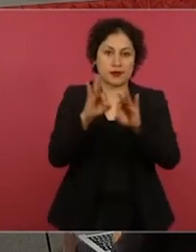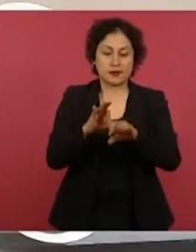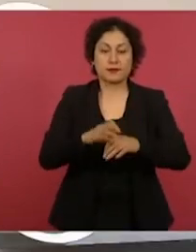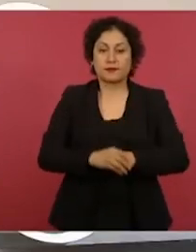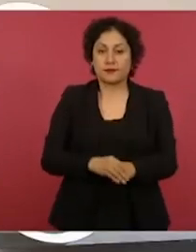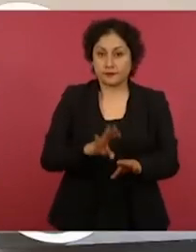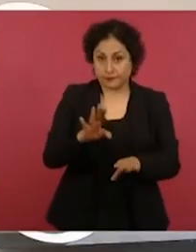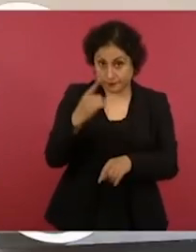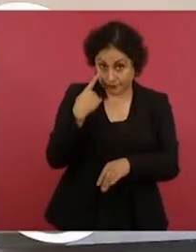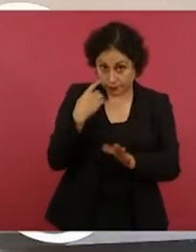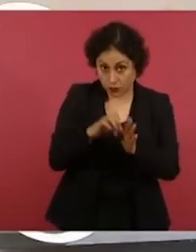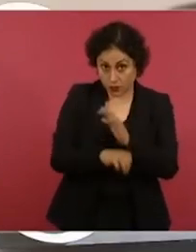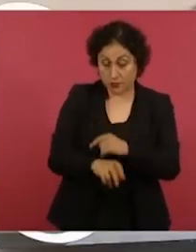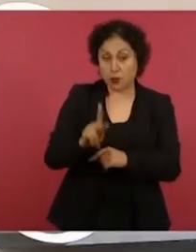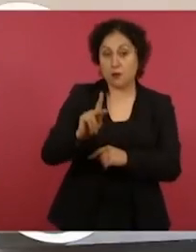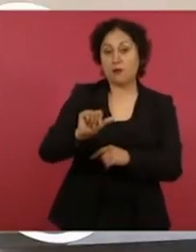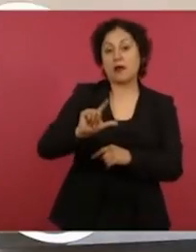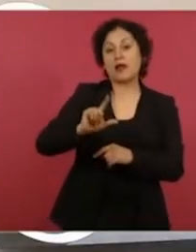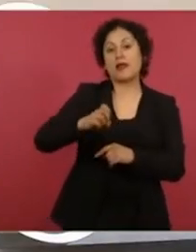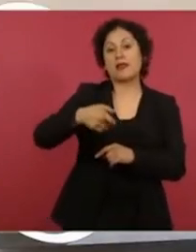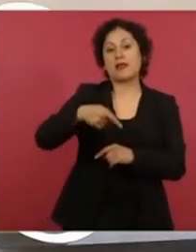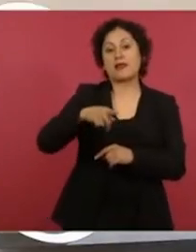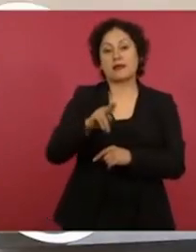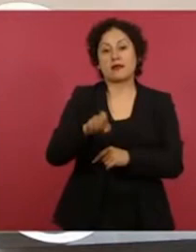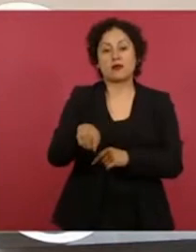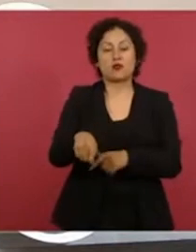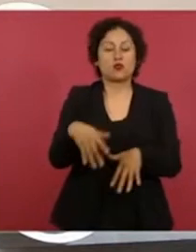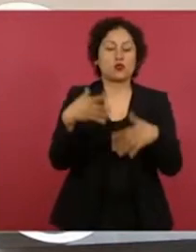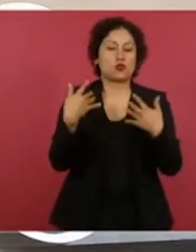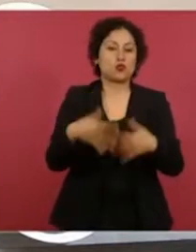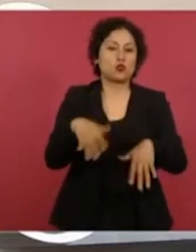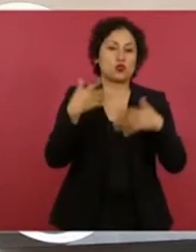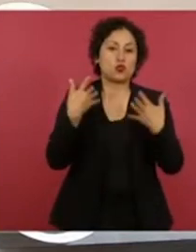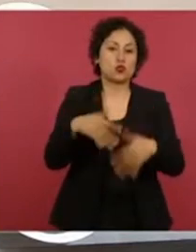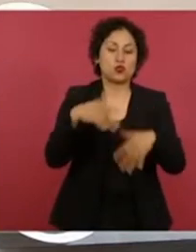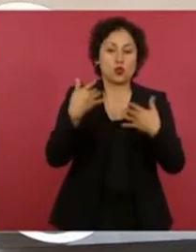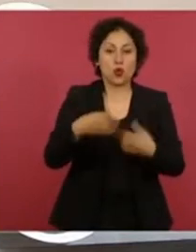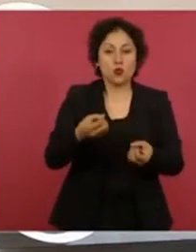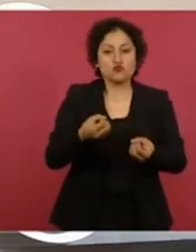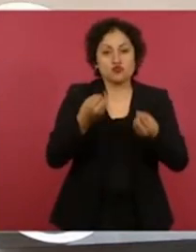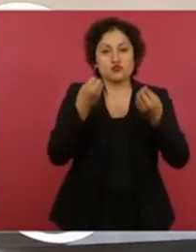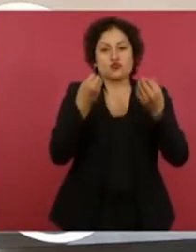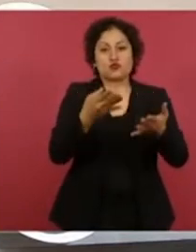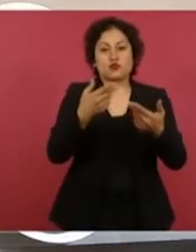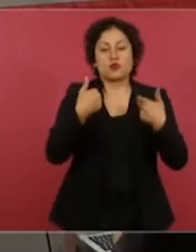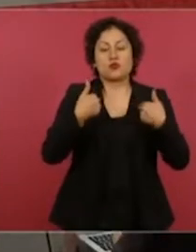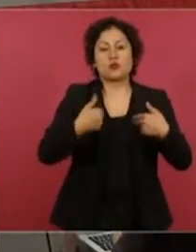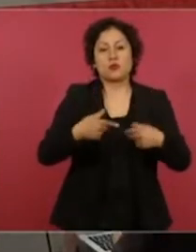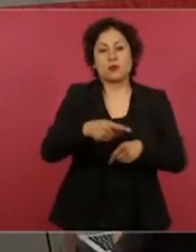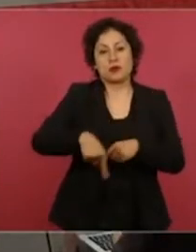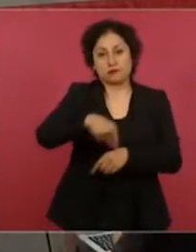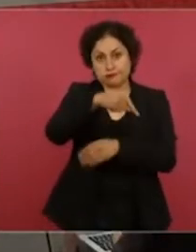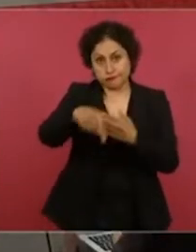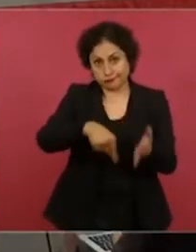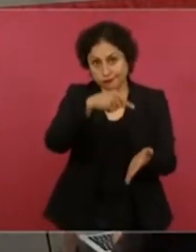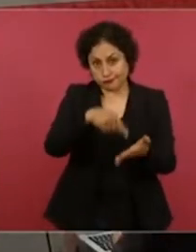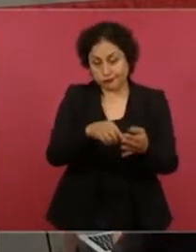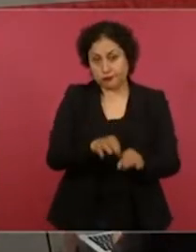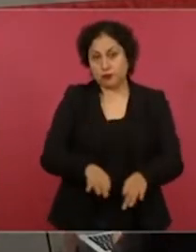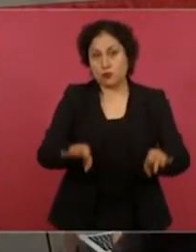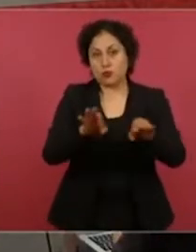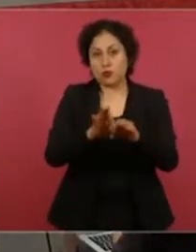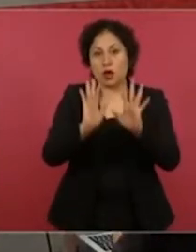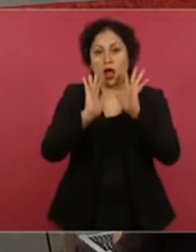Una de ellas es Palenque, Patrimonio Cultural de la Humanidad, en la que estamos ya concluyendo las tareas